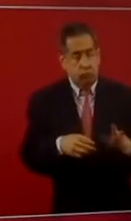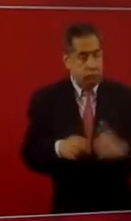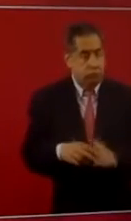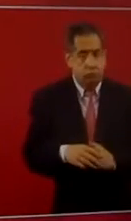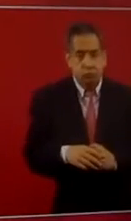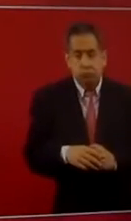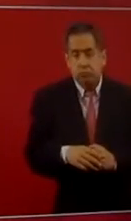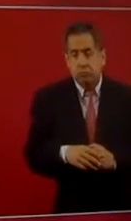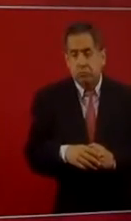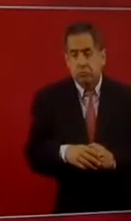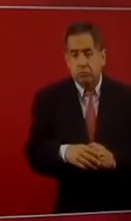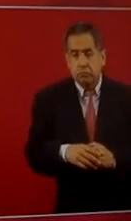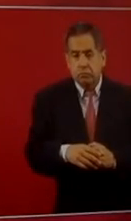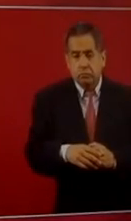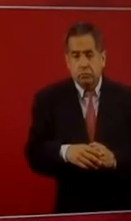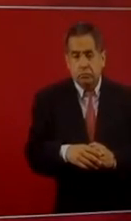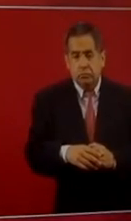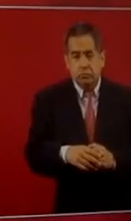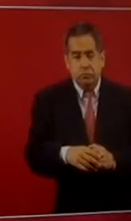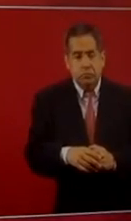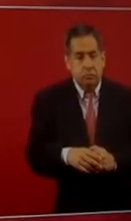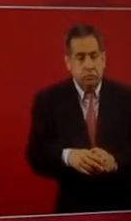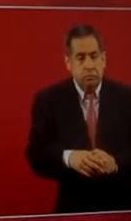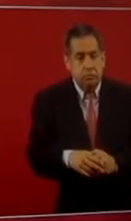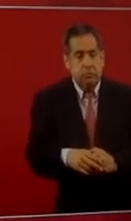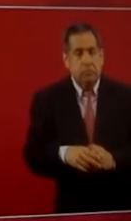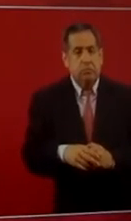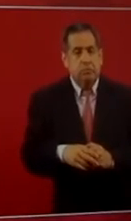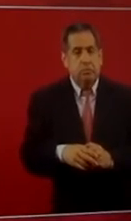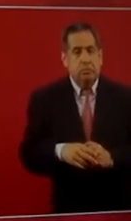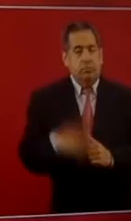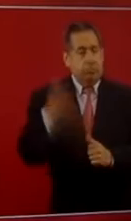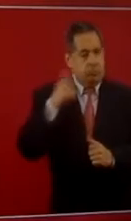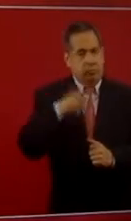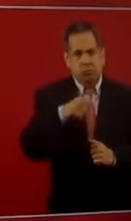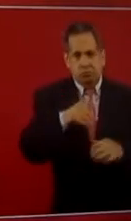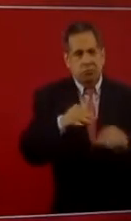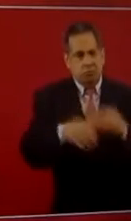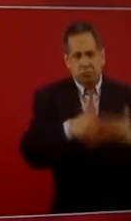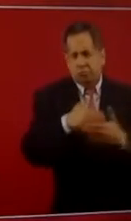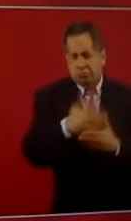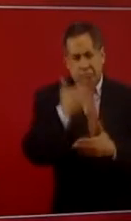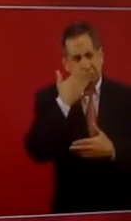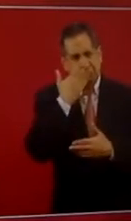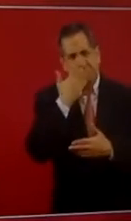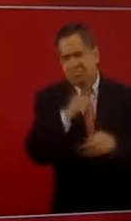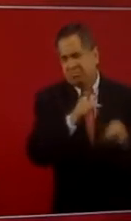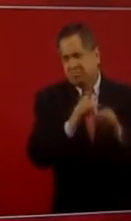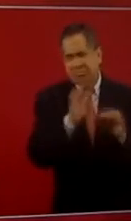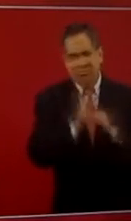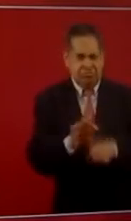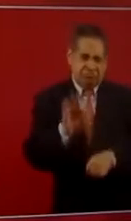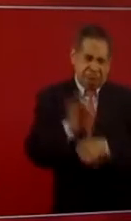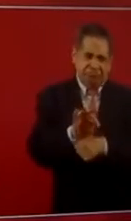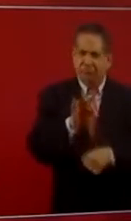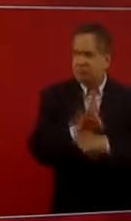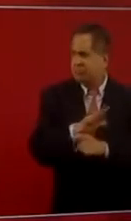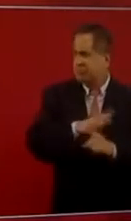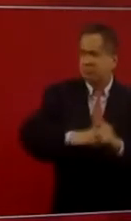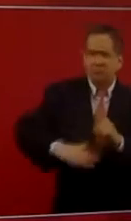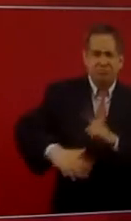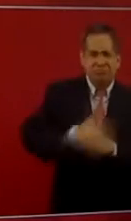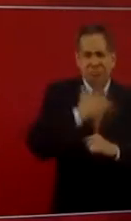paz el gran hombre y líder de Michoacán, el doctor José Manuel